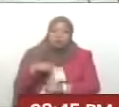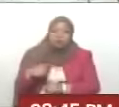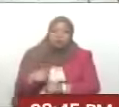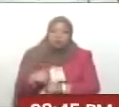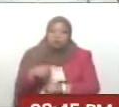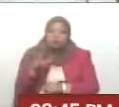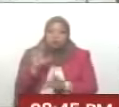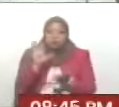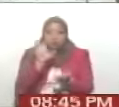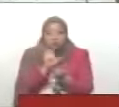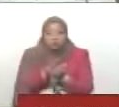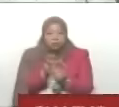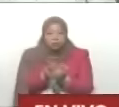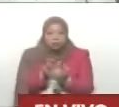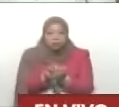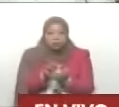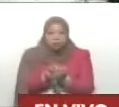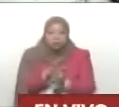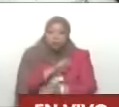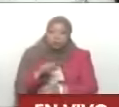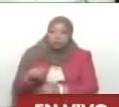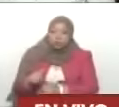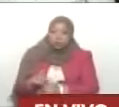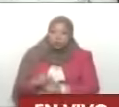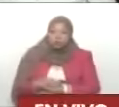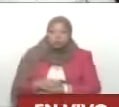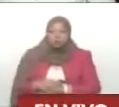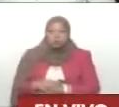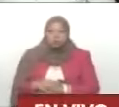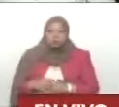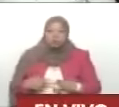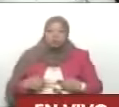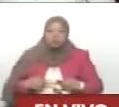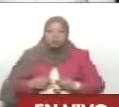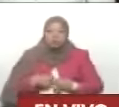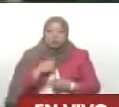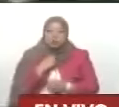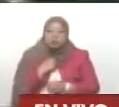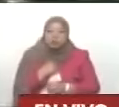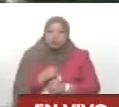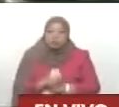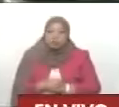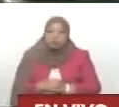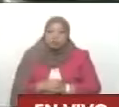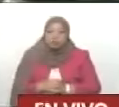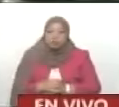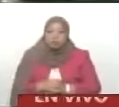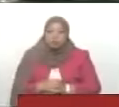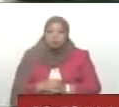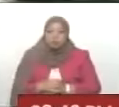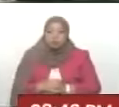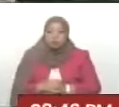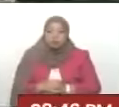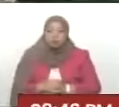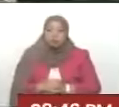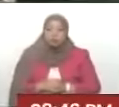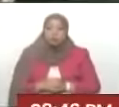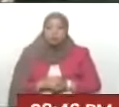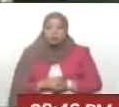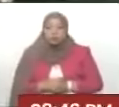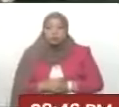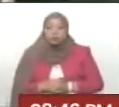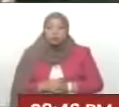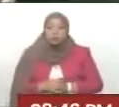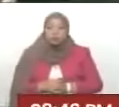Nueva Esparta. Cuente con nosotros, presidente. Cuente bueno, con nosotros. Y ustedes, mujeres, cuentan conmigo. Claro que sí. Para seguro,